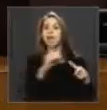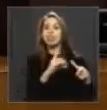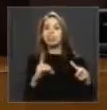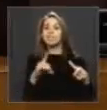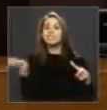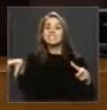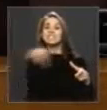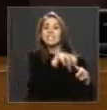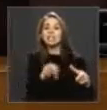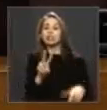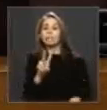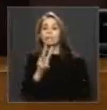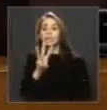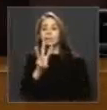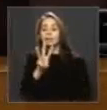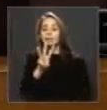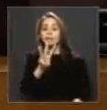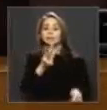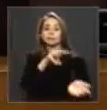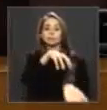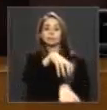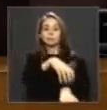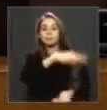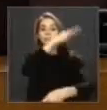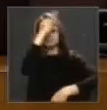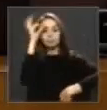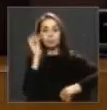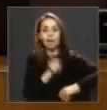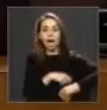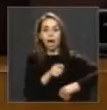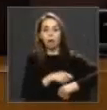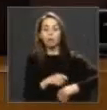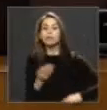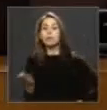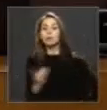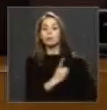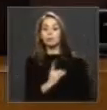de la región de la Araucanía, don Miguel Mellado Suazo. Diputado Mellado, tiene usted el uso de la palabra.